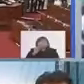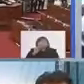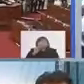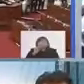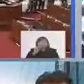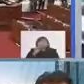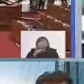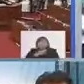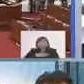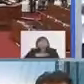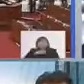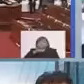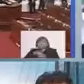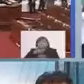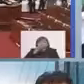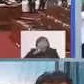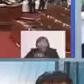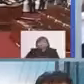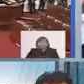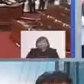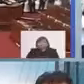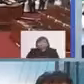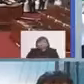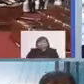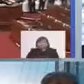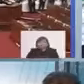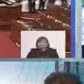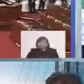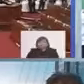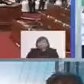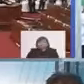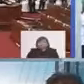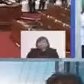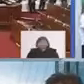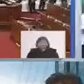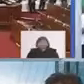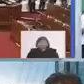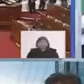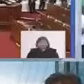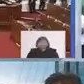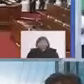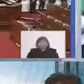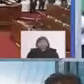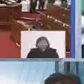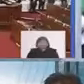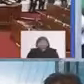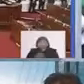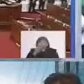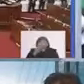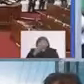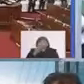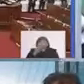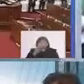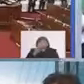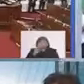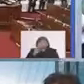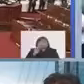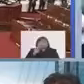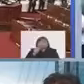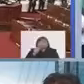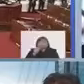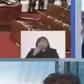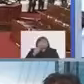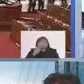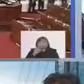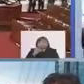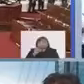Armadas y la Policía Nacional del Perú se han pronunciado ante el no respaldo a Pedro Castillo. Les voy a leer